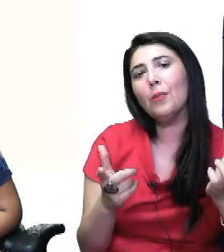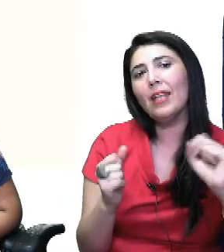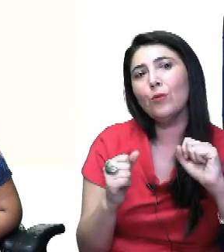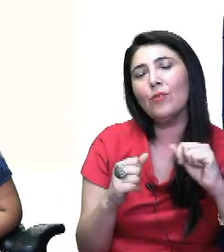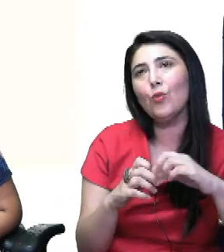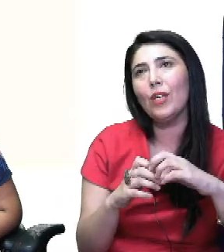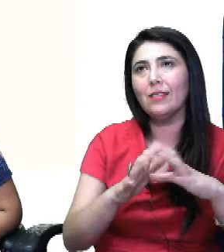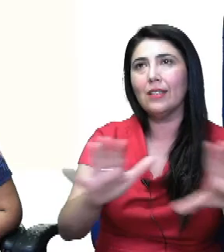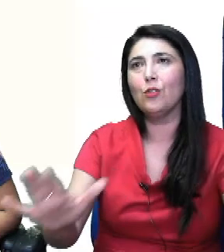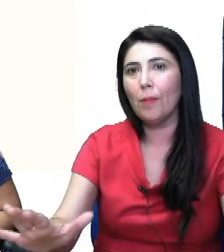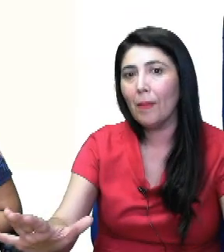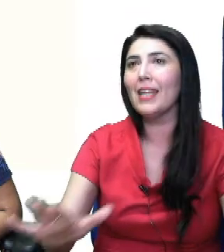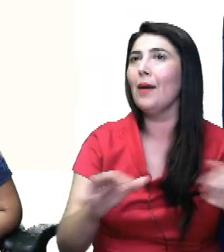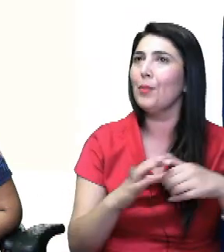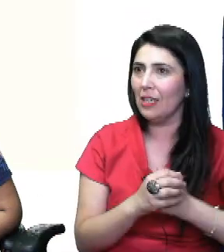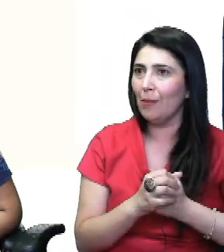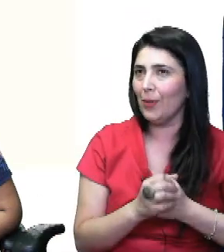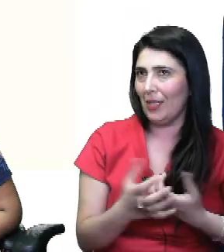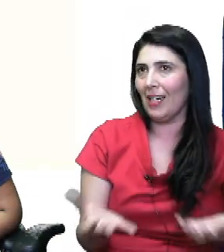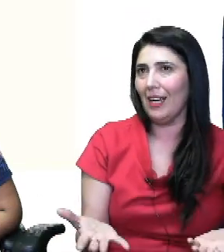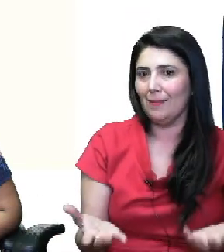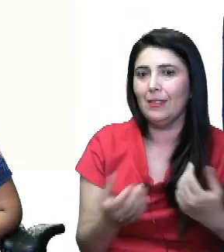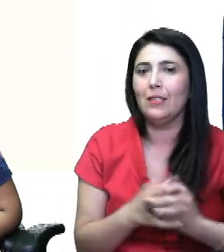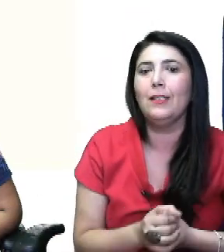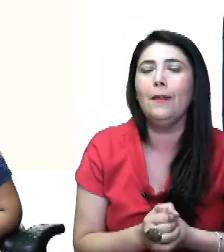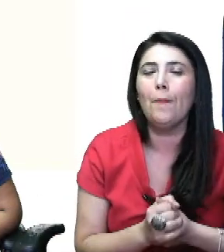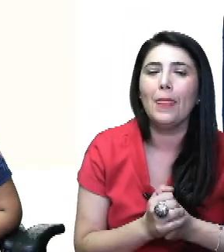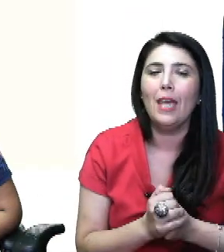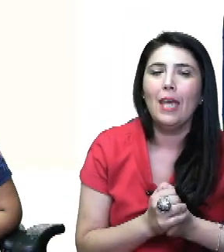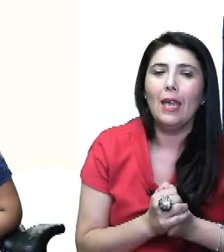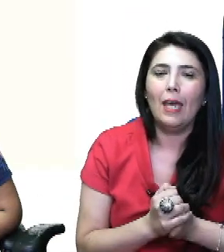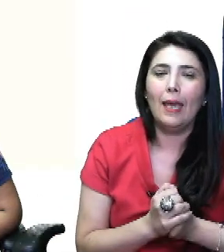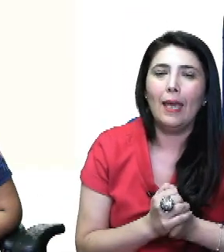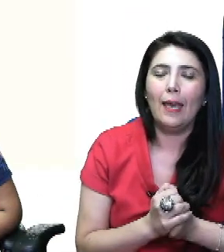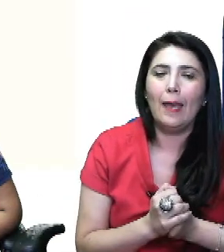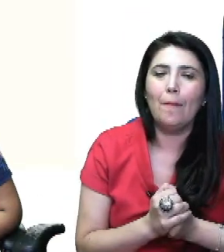atención que puede dar un servicio de urgencia de atención primaria, por ejemplo, está acá, ¿sí?